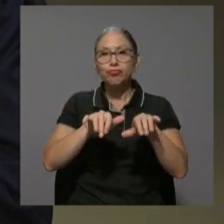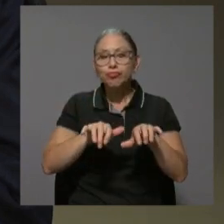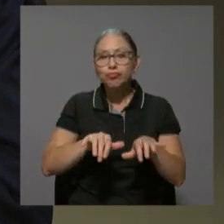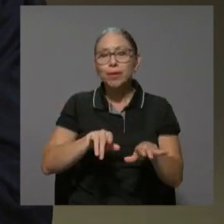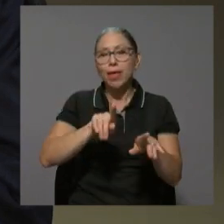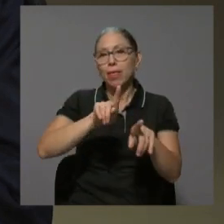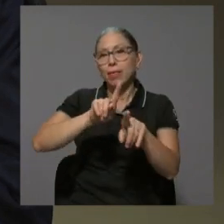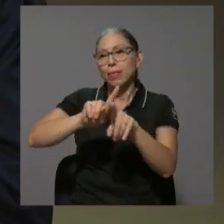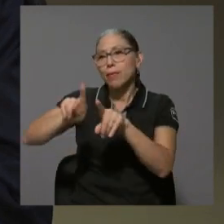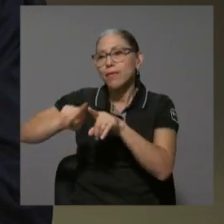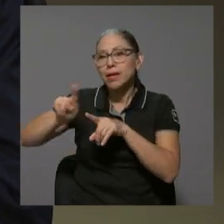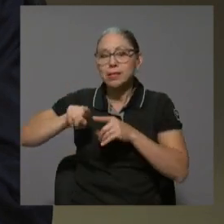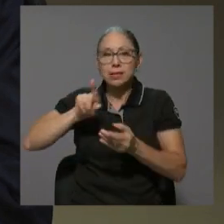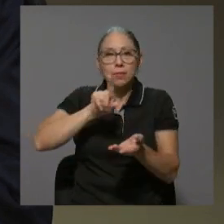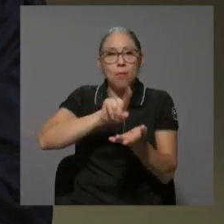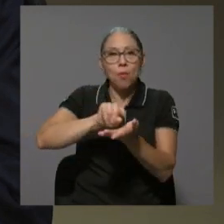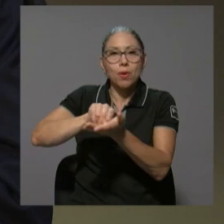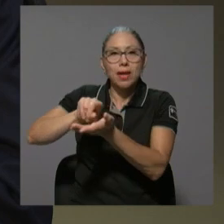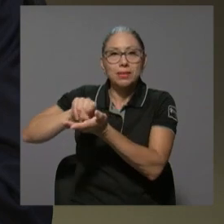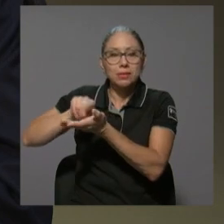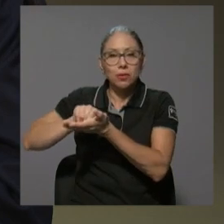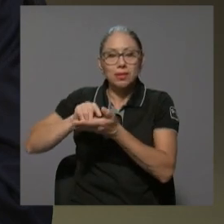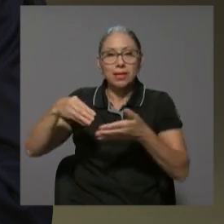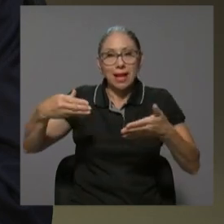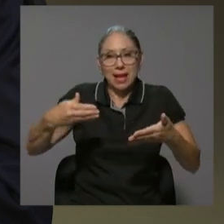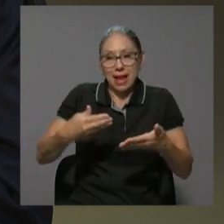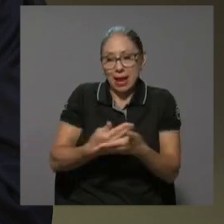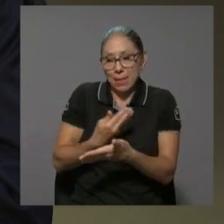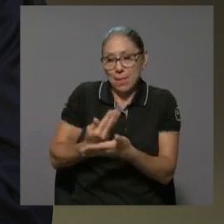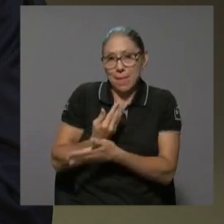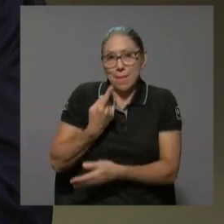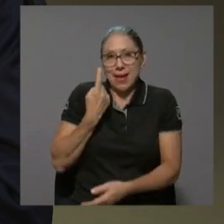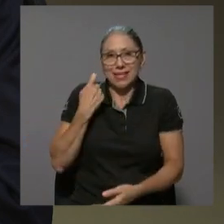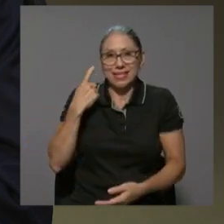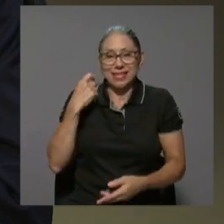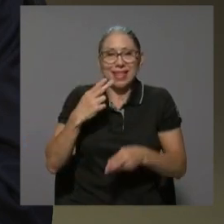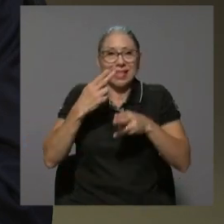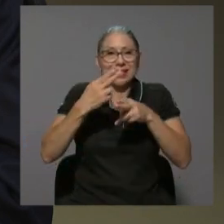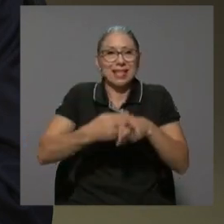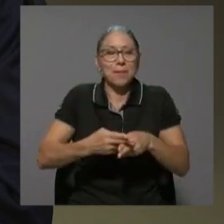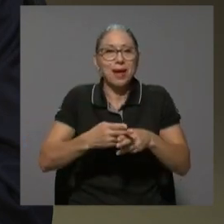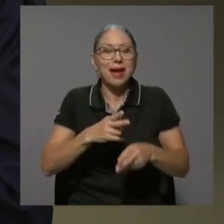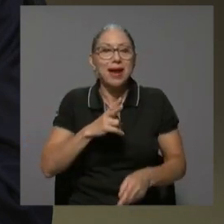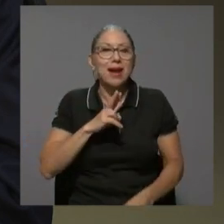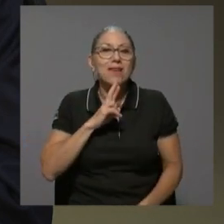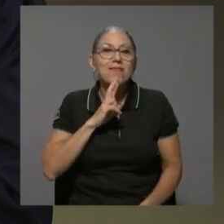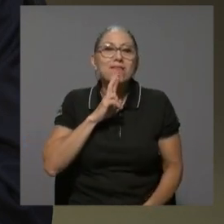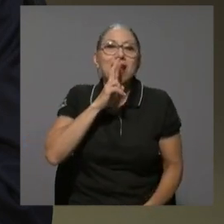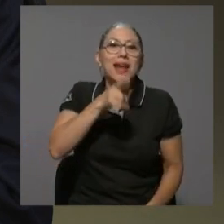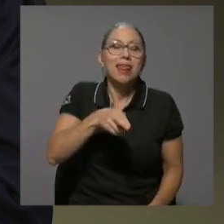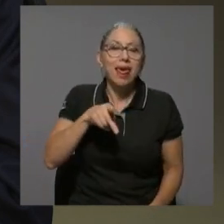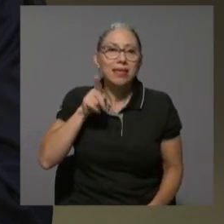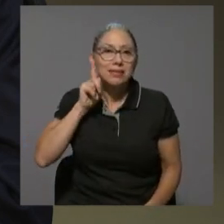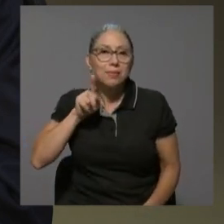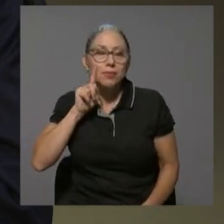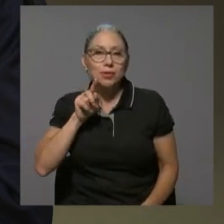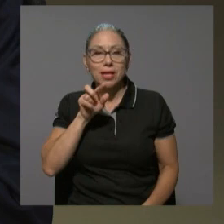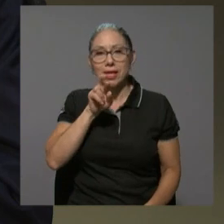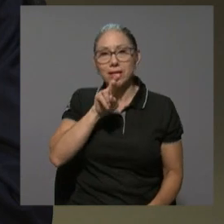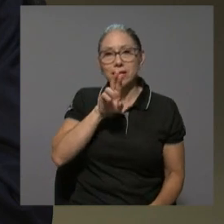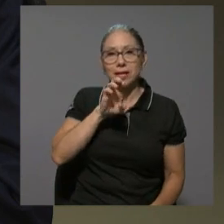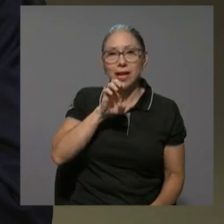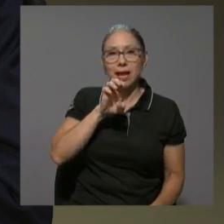diversas. La más reciente es Realidades Embusteras, que